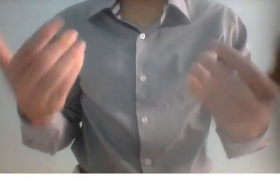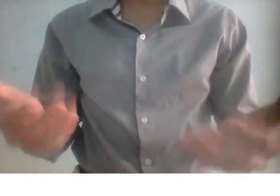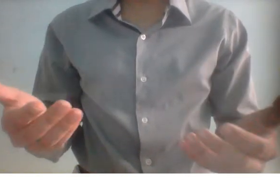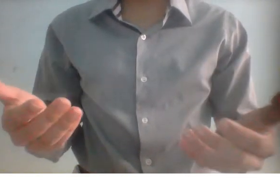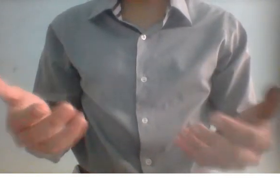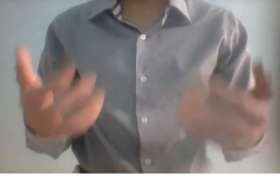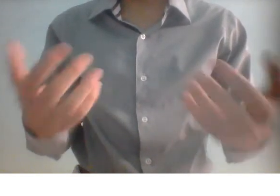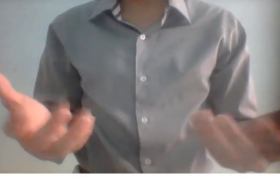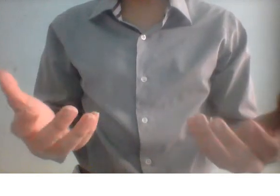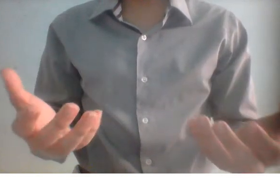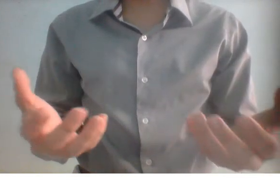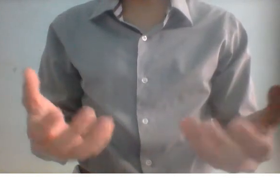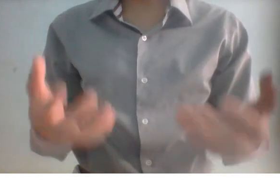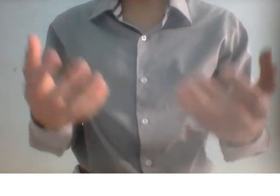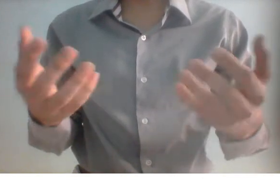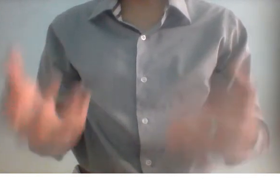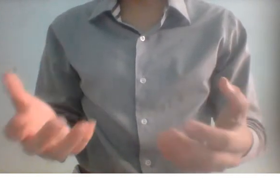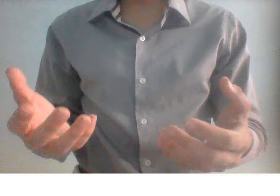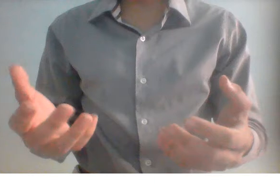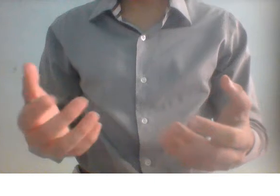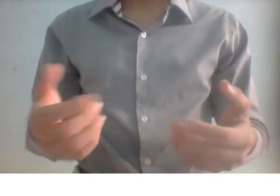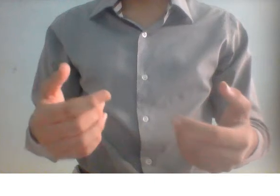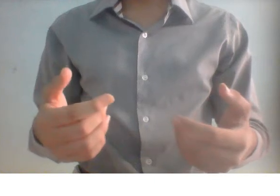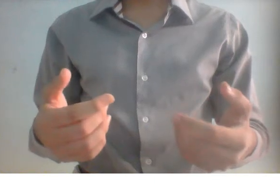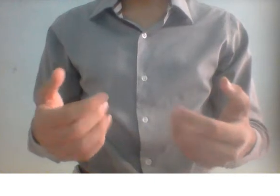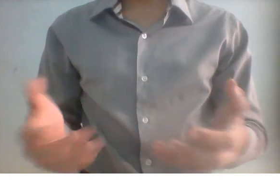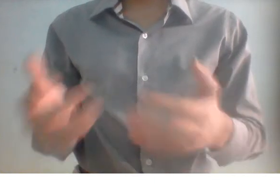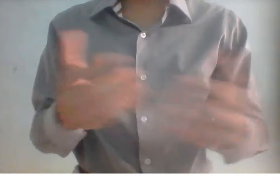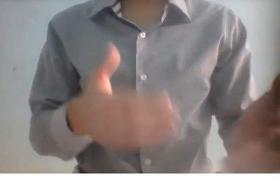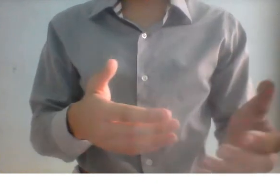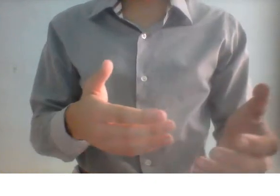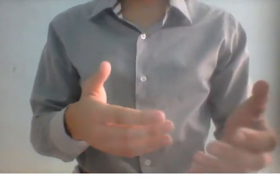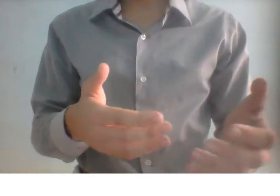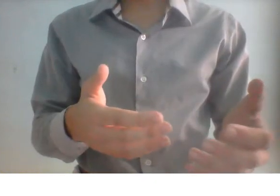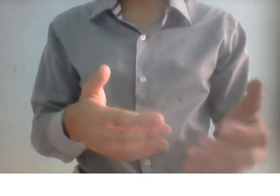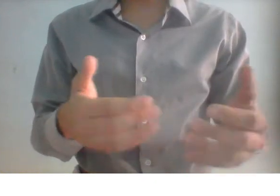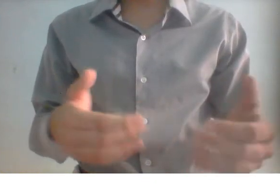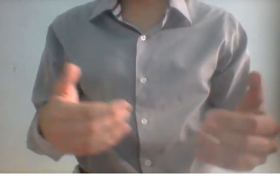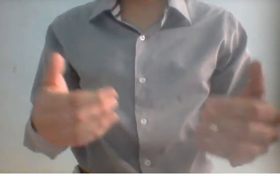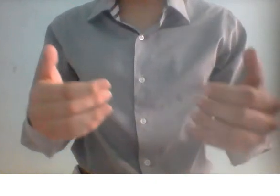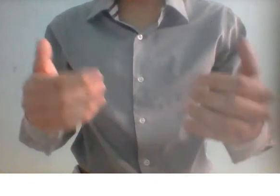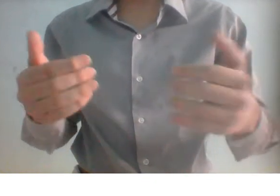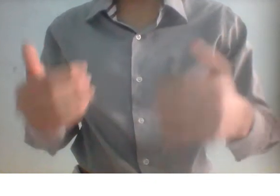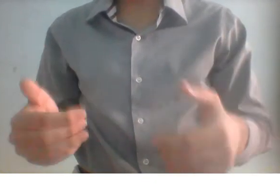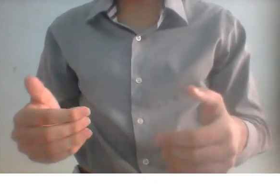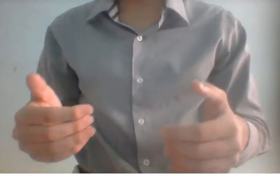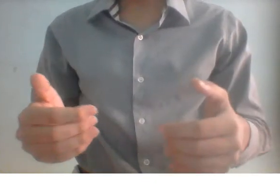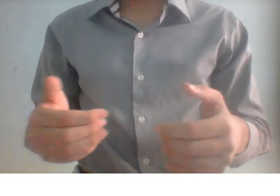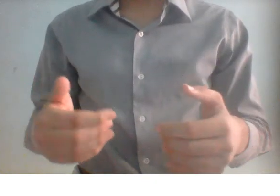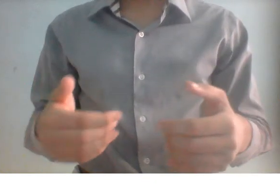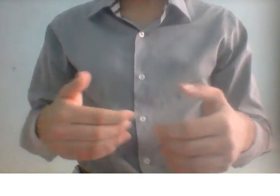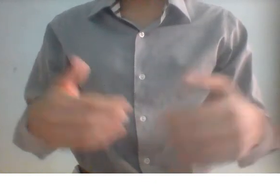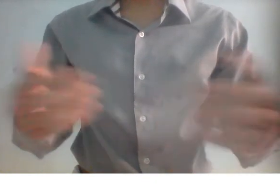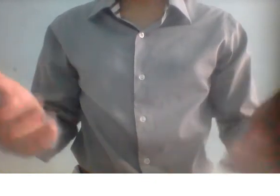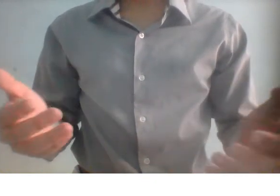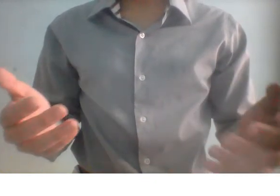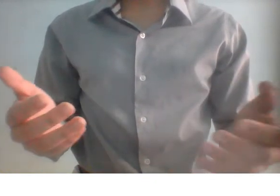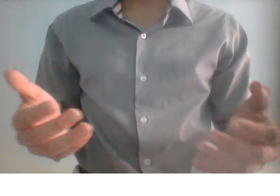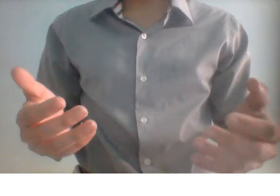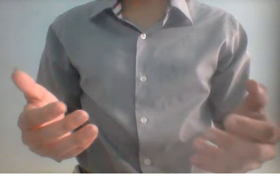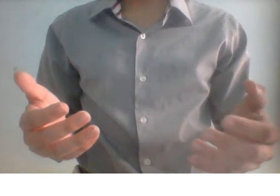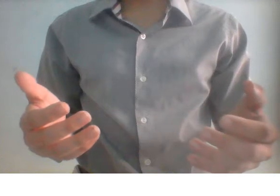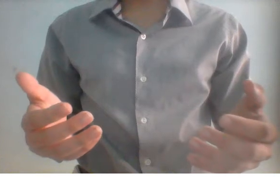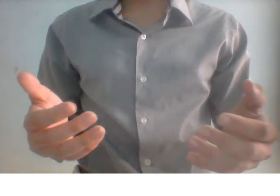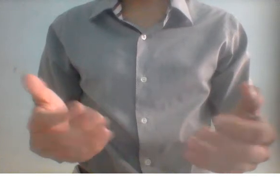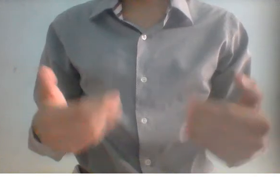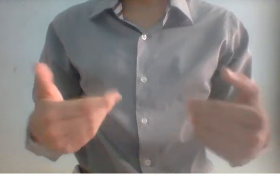acuerdo muy corrupto. Y sí lo es, por algo tan sencillo de que los precios que se están dando son a precio de regalo, que bueno, ninguna otra